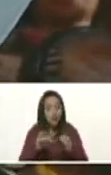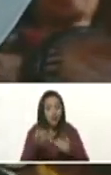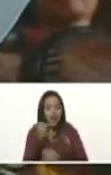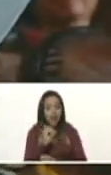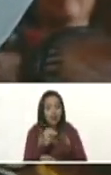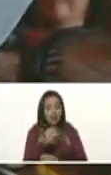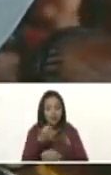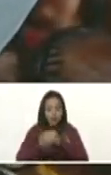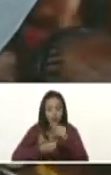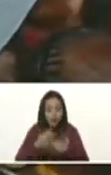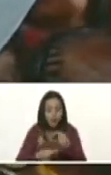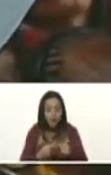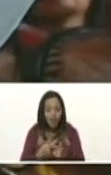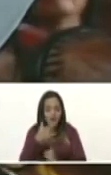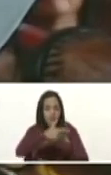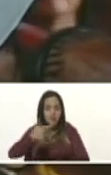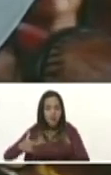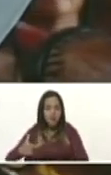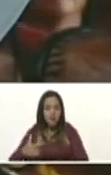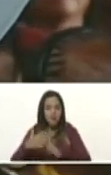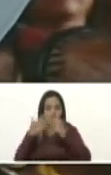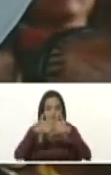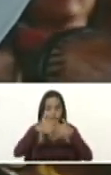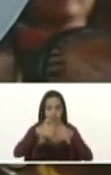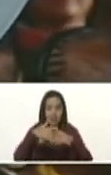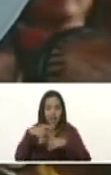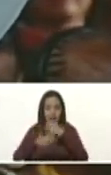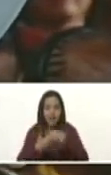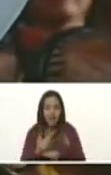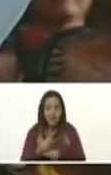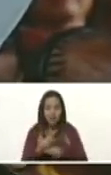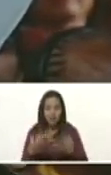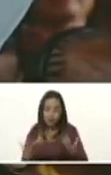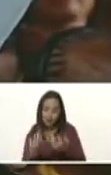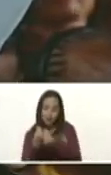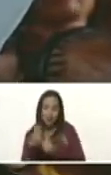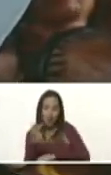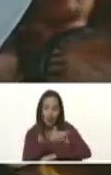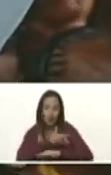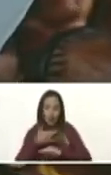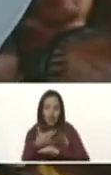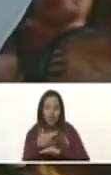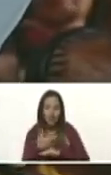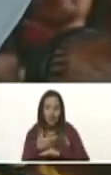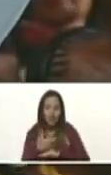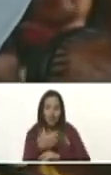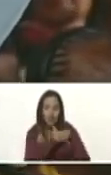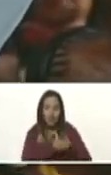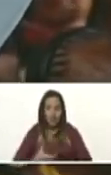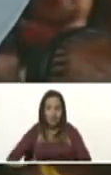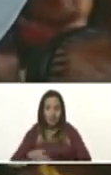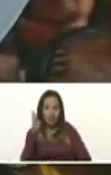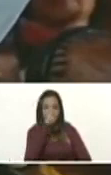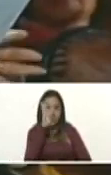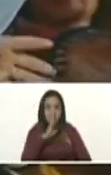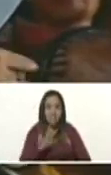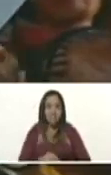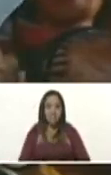Este doloroso hecho ha sido provocado por las transnacionales bajo la complicidad del gobierno fascista del presidente Jair